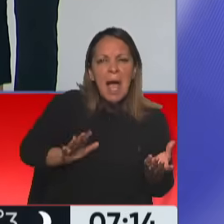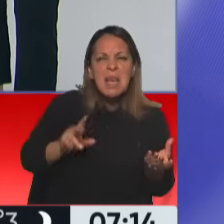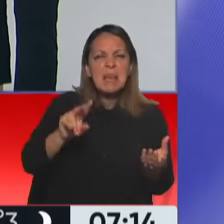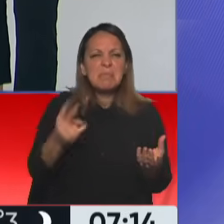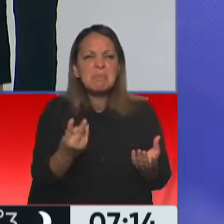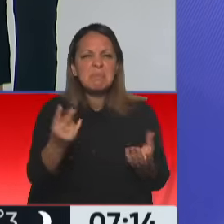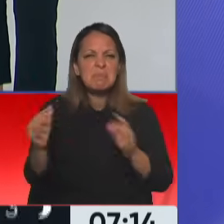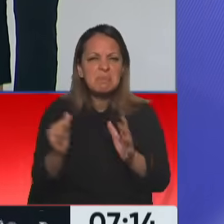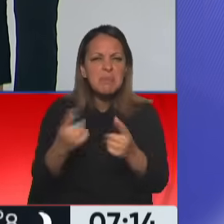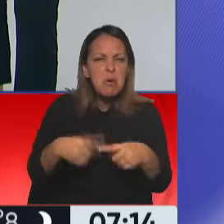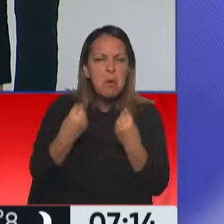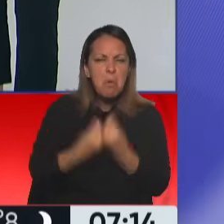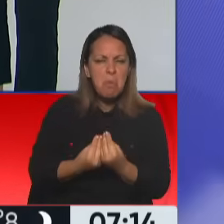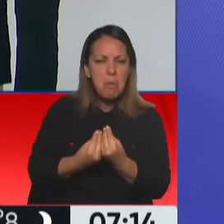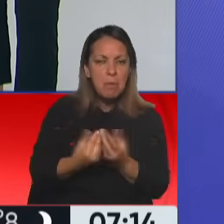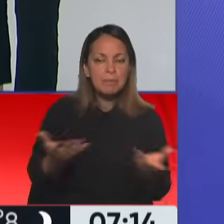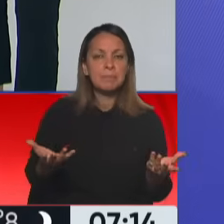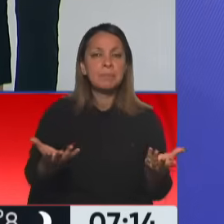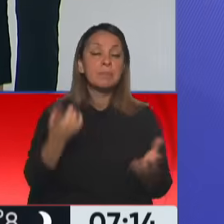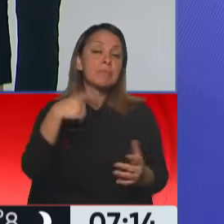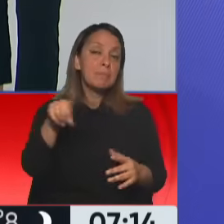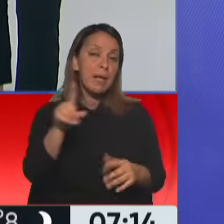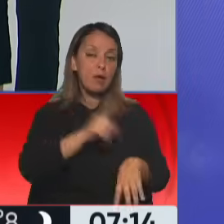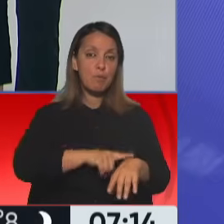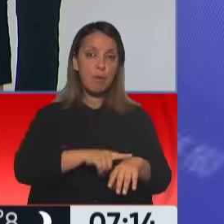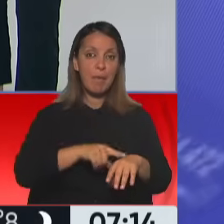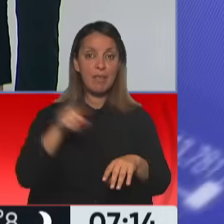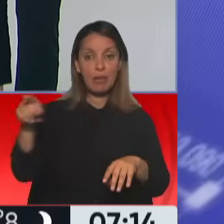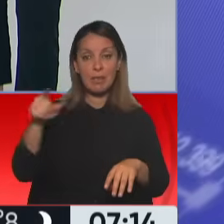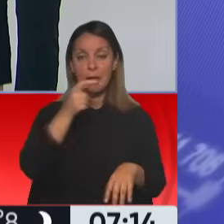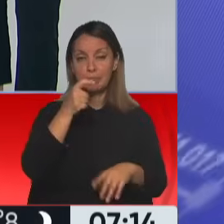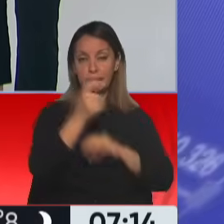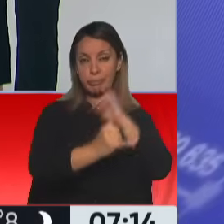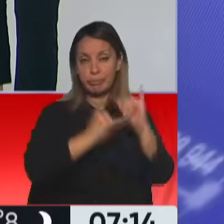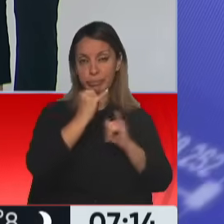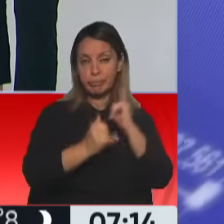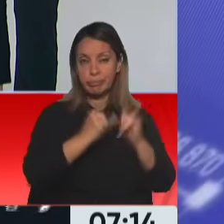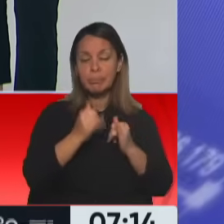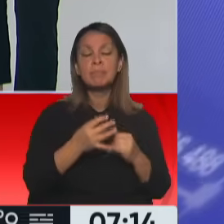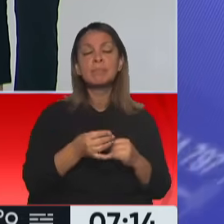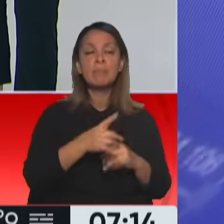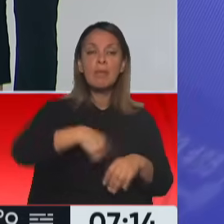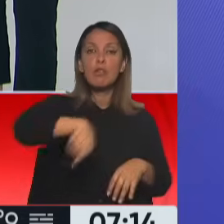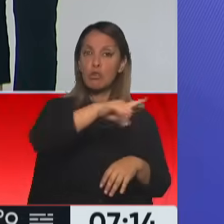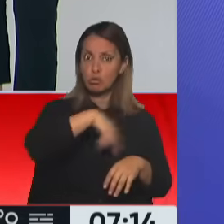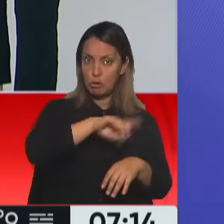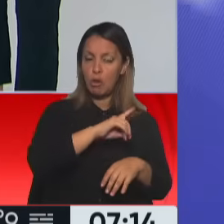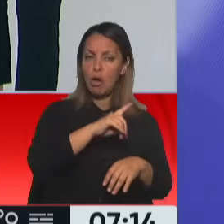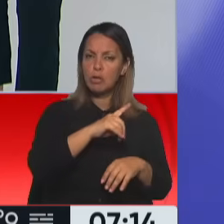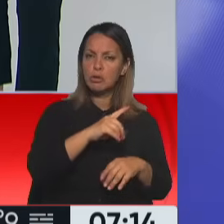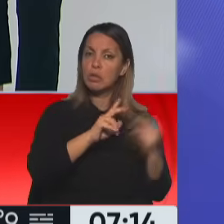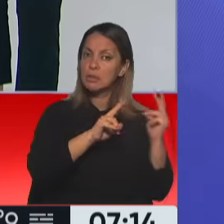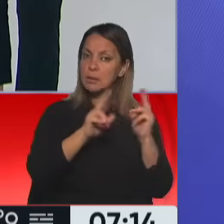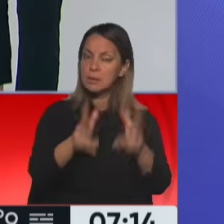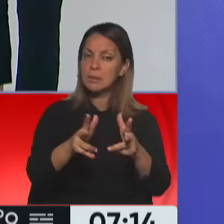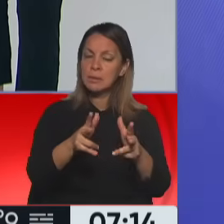motivó. Pero sí, en la oportunidad de los alegatos, de cierre, cuando cerramos los alegatos, nosotros pudimos darles el porqué